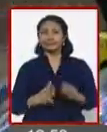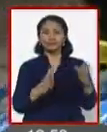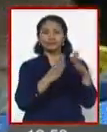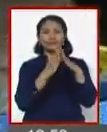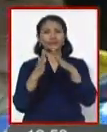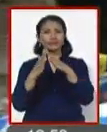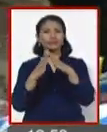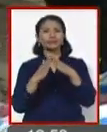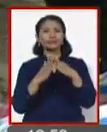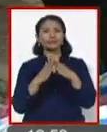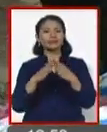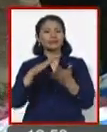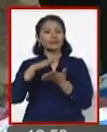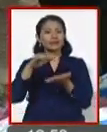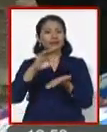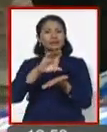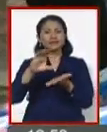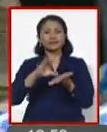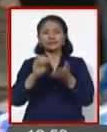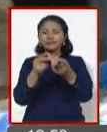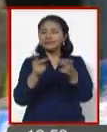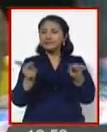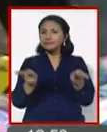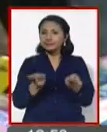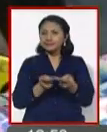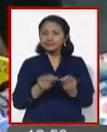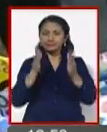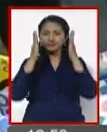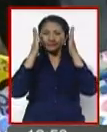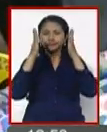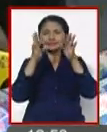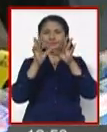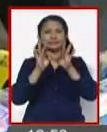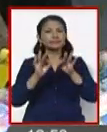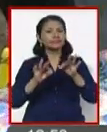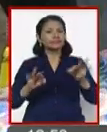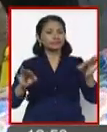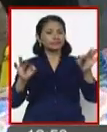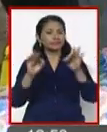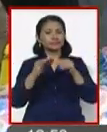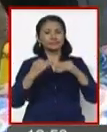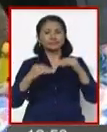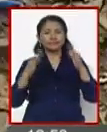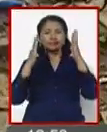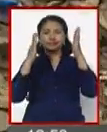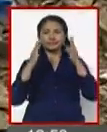ciudad, capital, como las provincias, estamos en alerta máxima porque